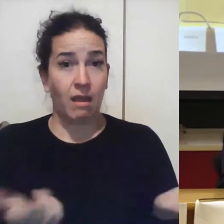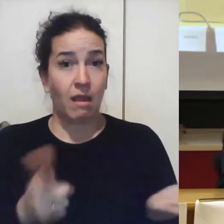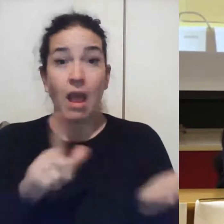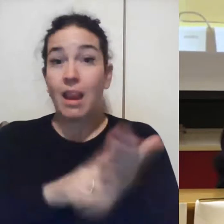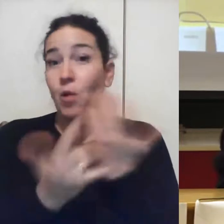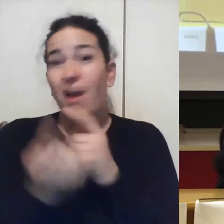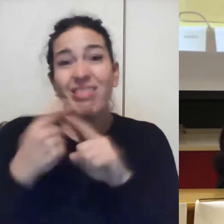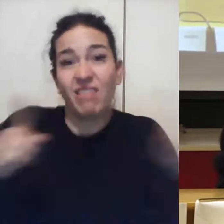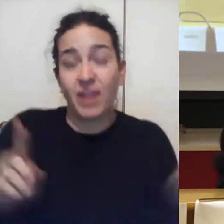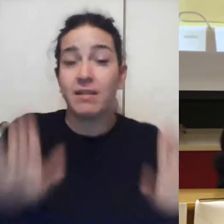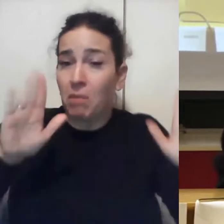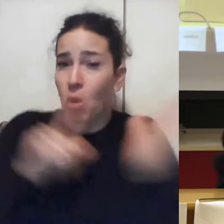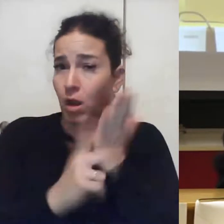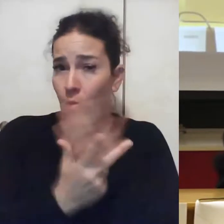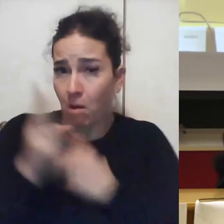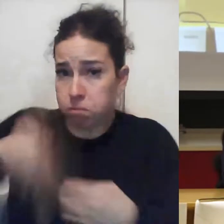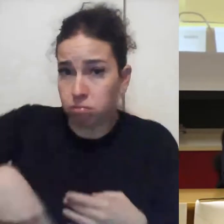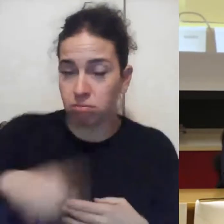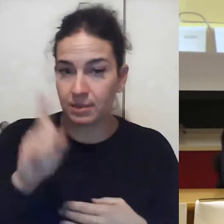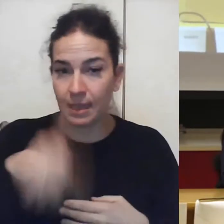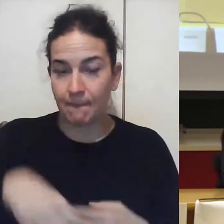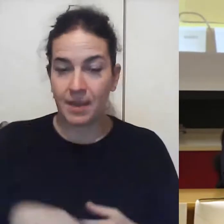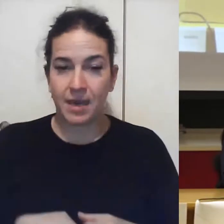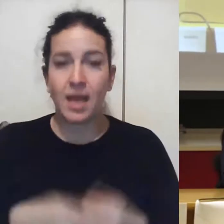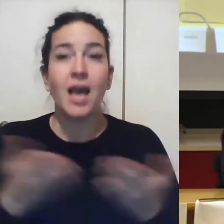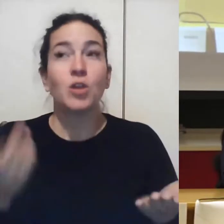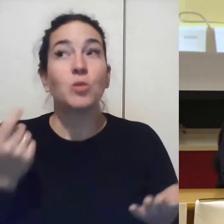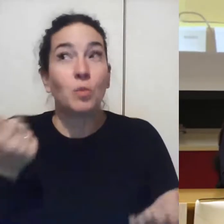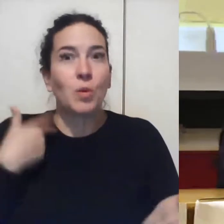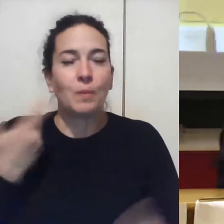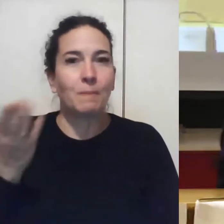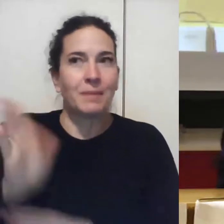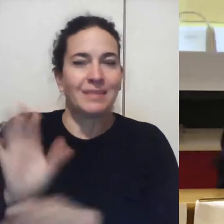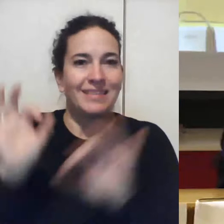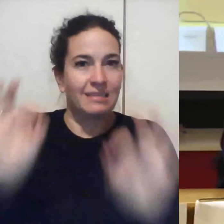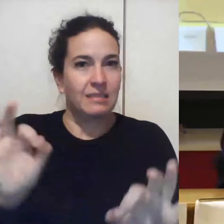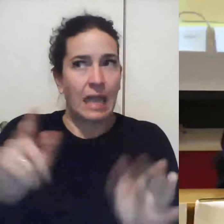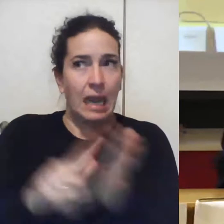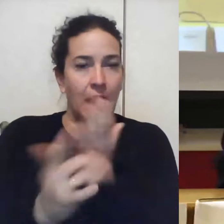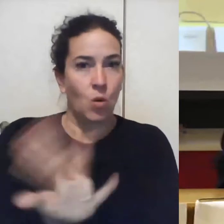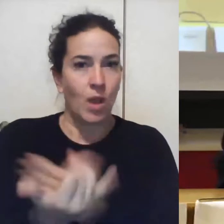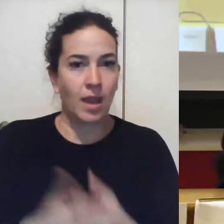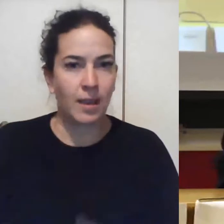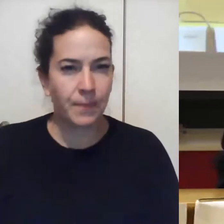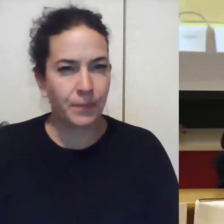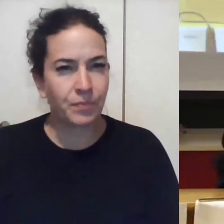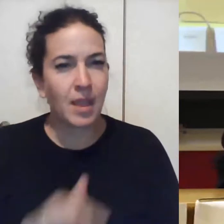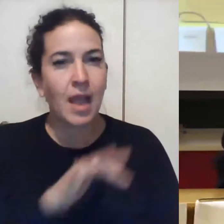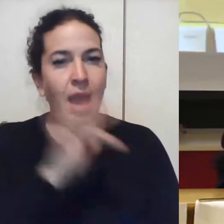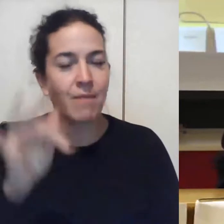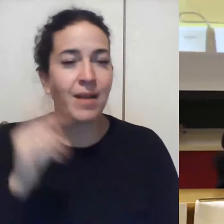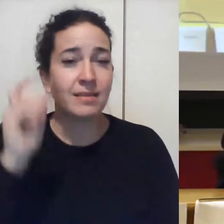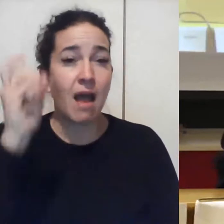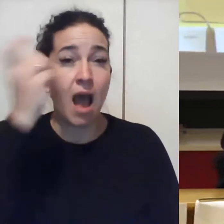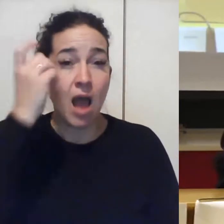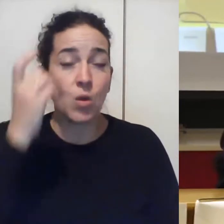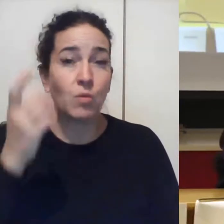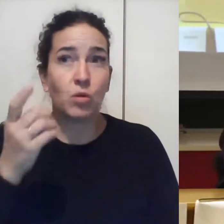un lenguaje. Entonces nosotros lo enfocamos un poco desde ahí. Además, nuestros que eran los maestros